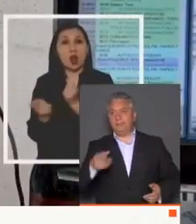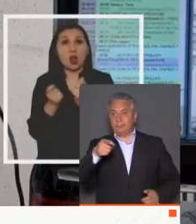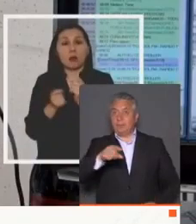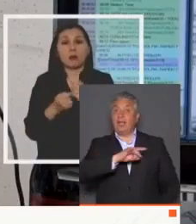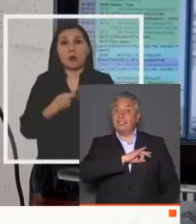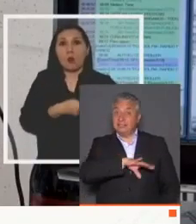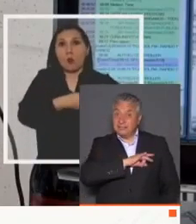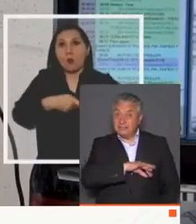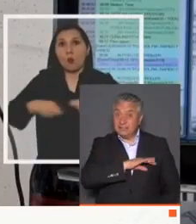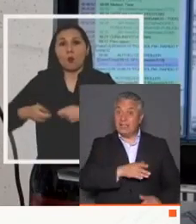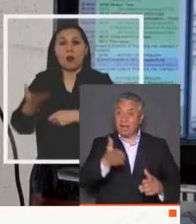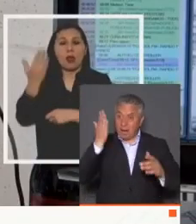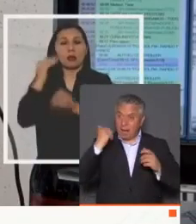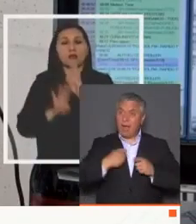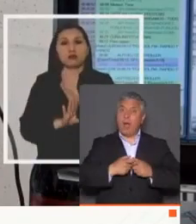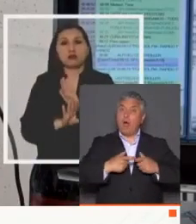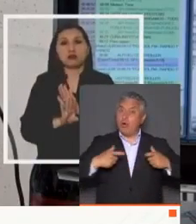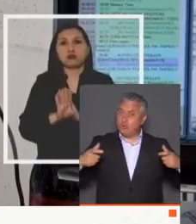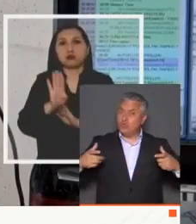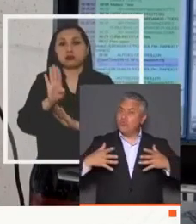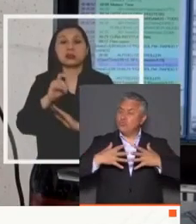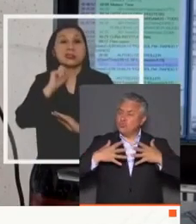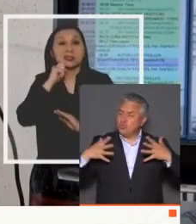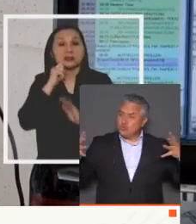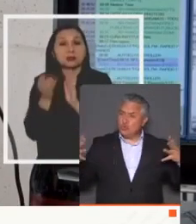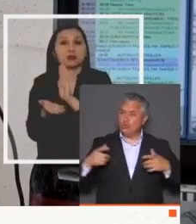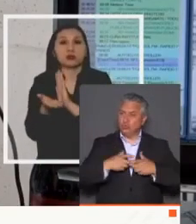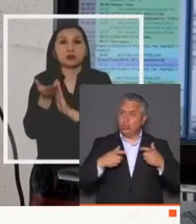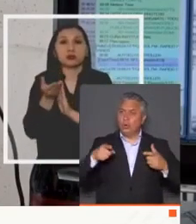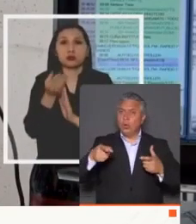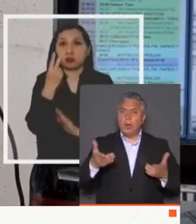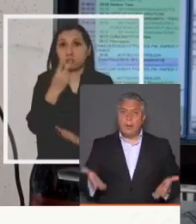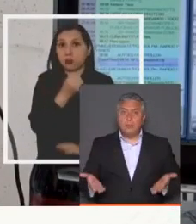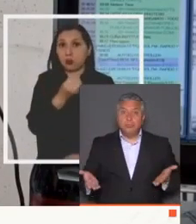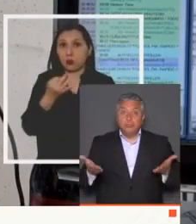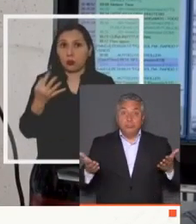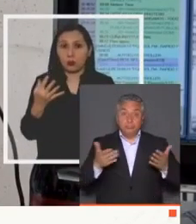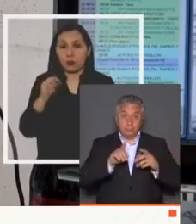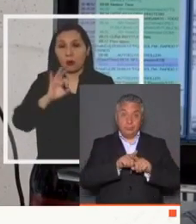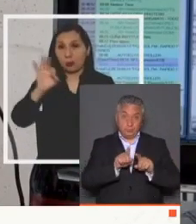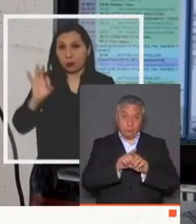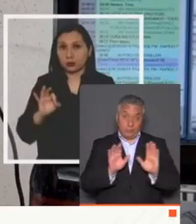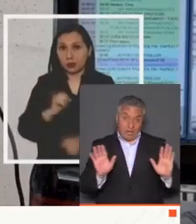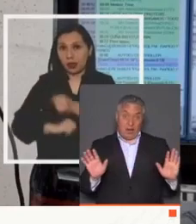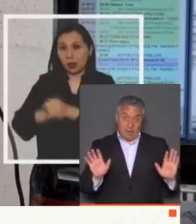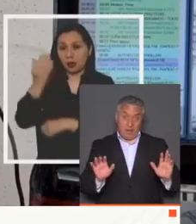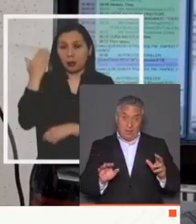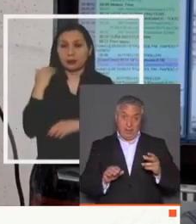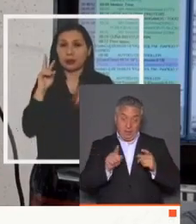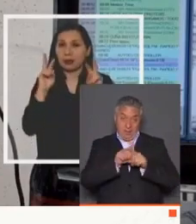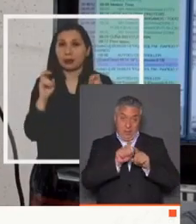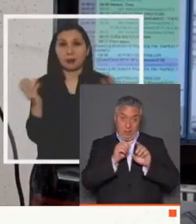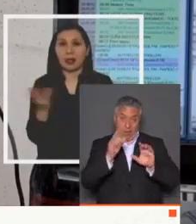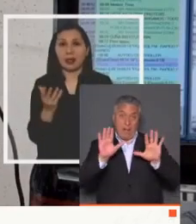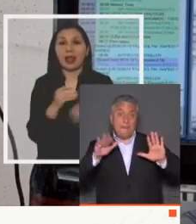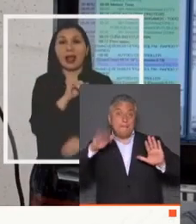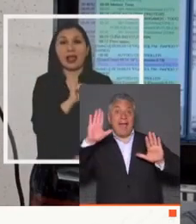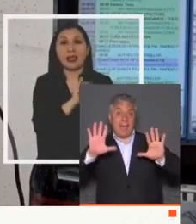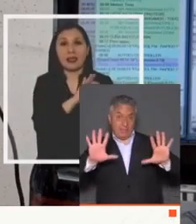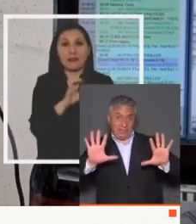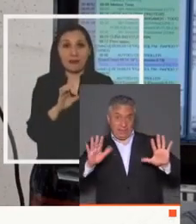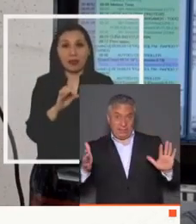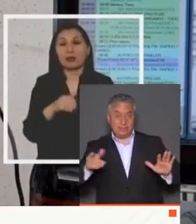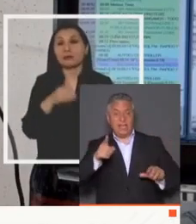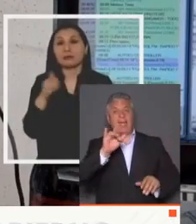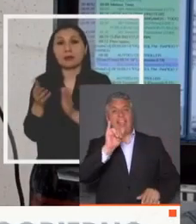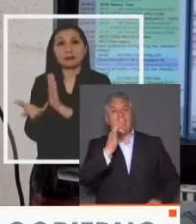muy grande muy grande que implicó un crecimiento de dos dígitos en el año pasado producto de los ifes y los retiros